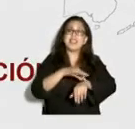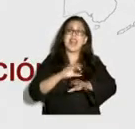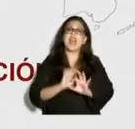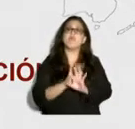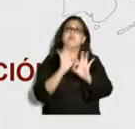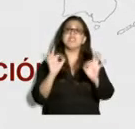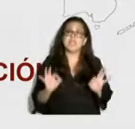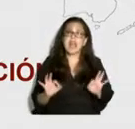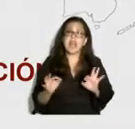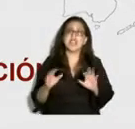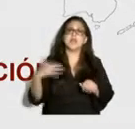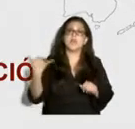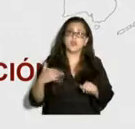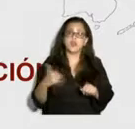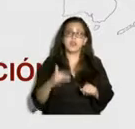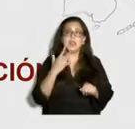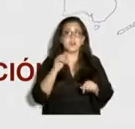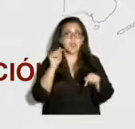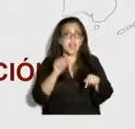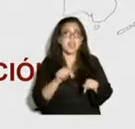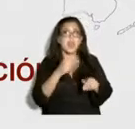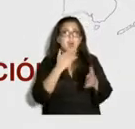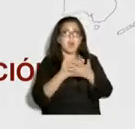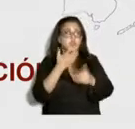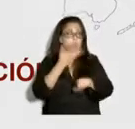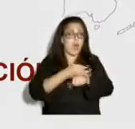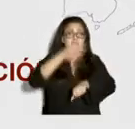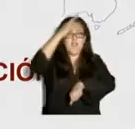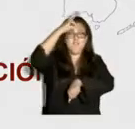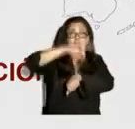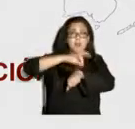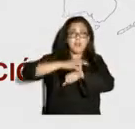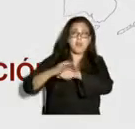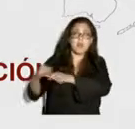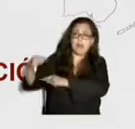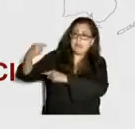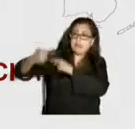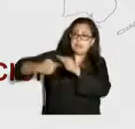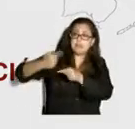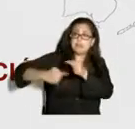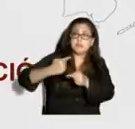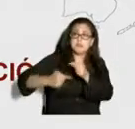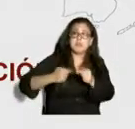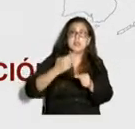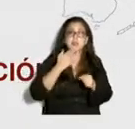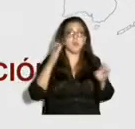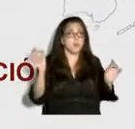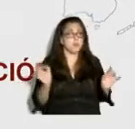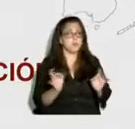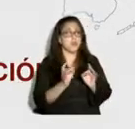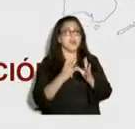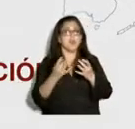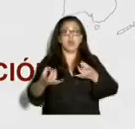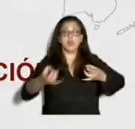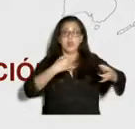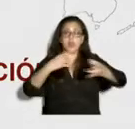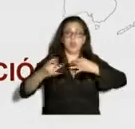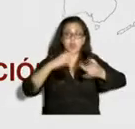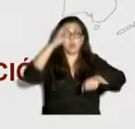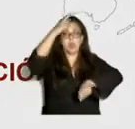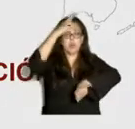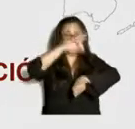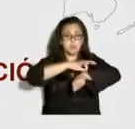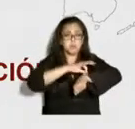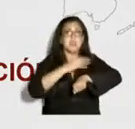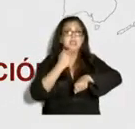la frecuencia con que se presentan las enfermedades hereditarias, la susceptibilidad a padecer enfermedades infecciosas, la respuesta